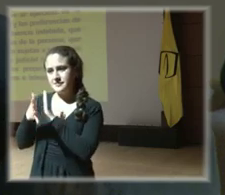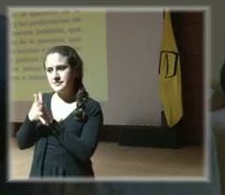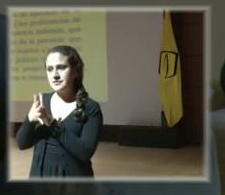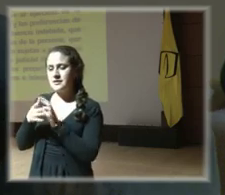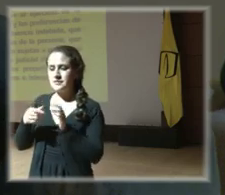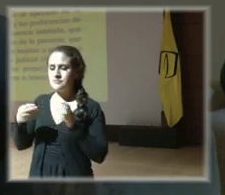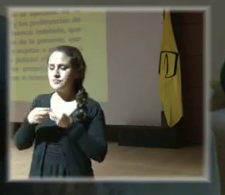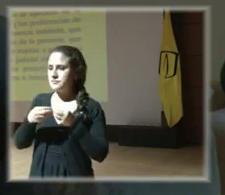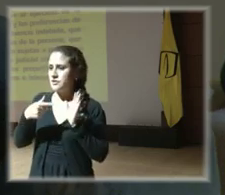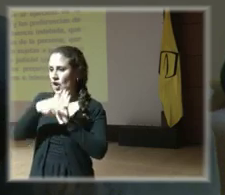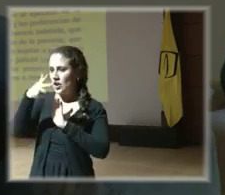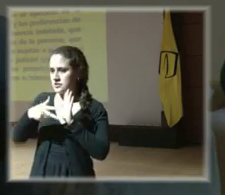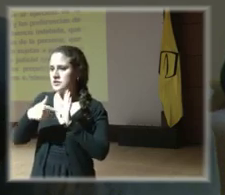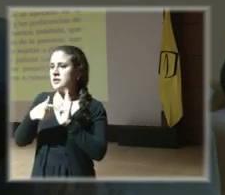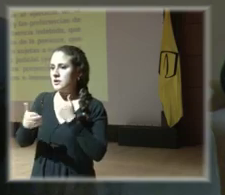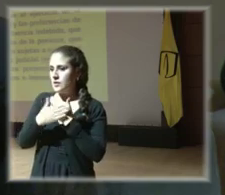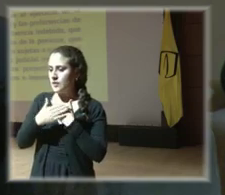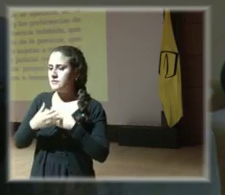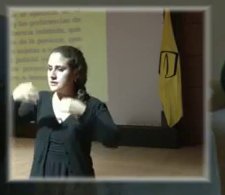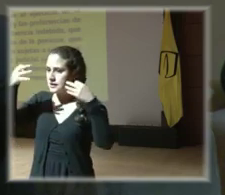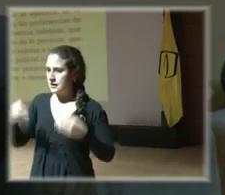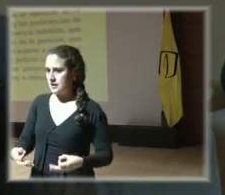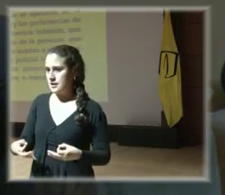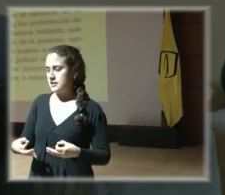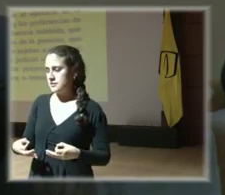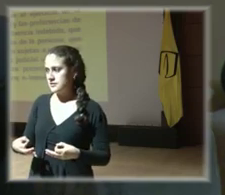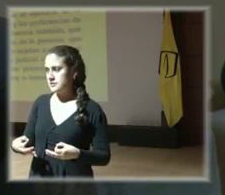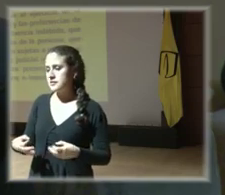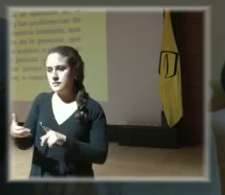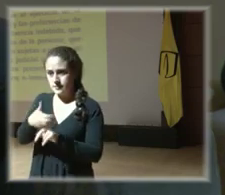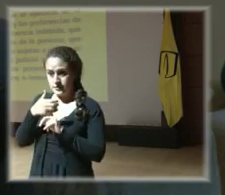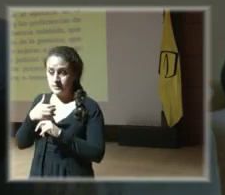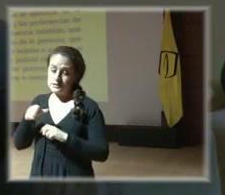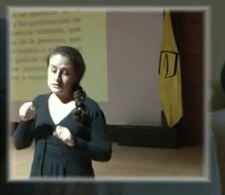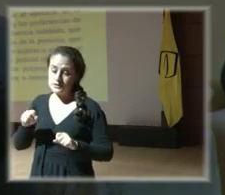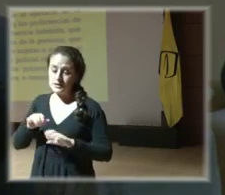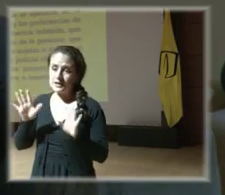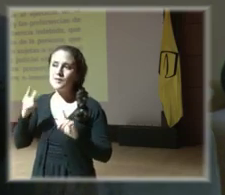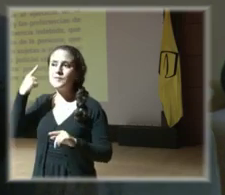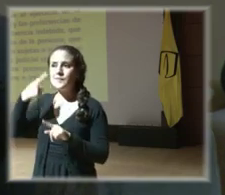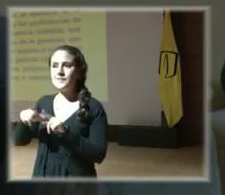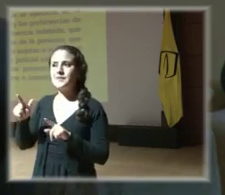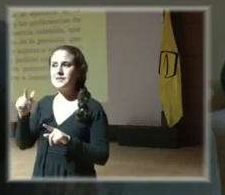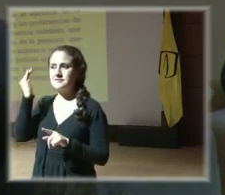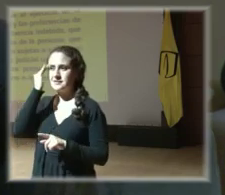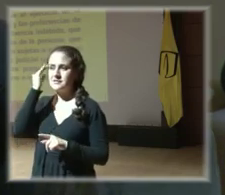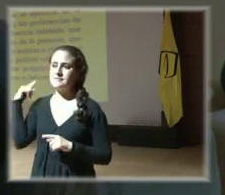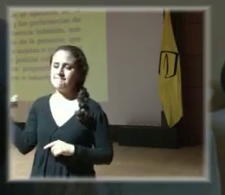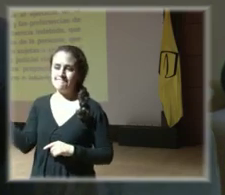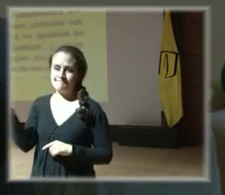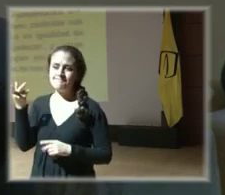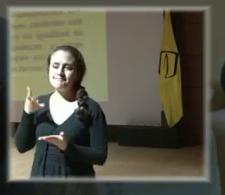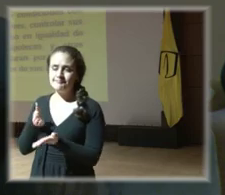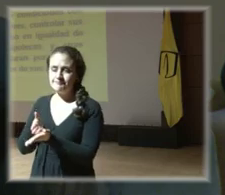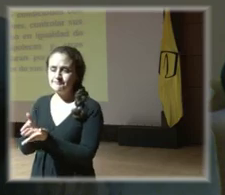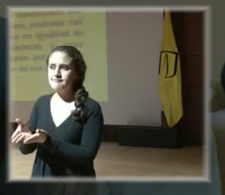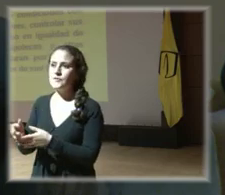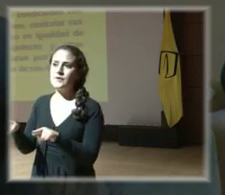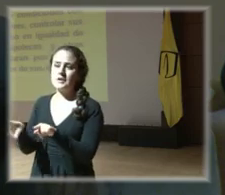bloque de constitucionalidad para aplicar esas garantías, esos estándares de protección. Sin embargo, el juez sigue siendo un